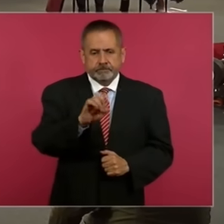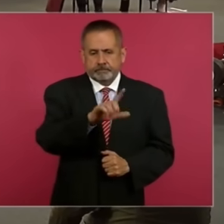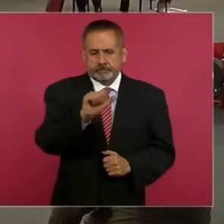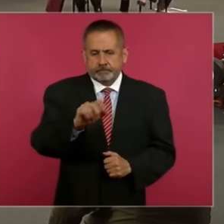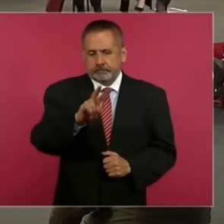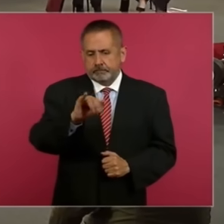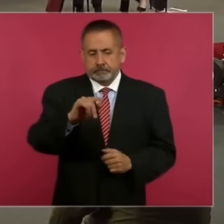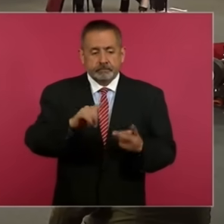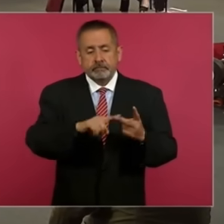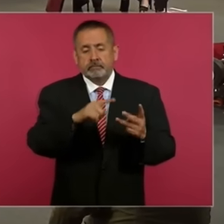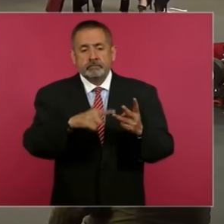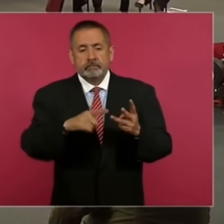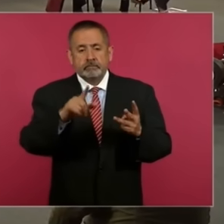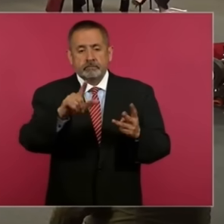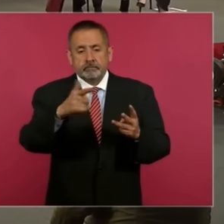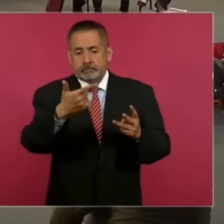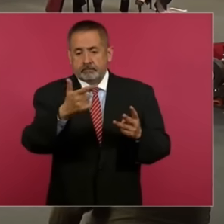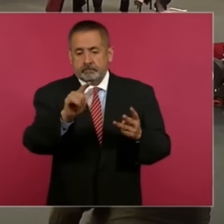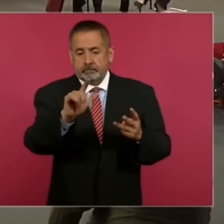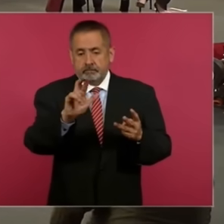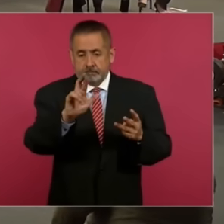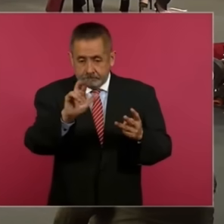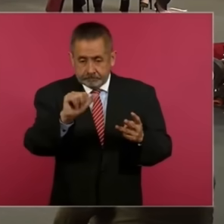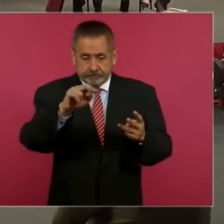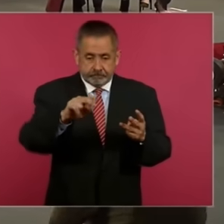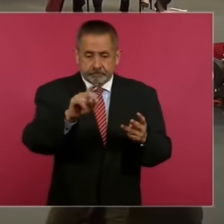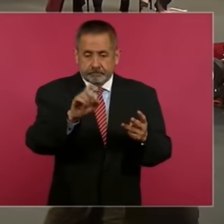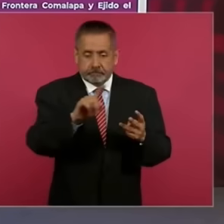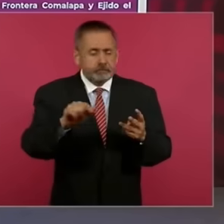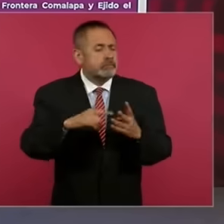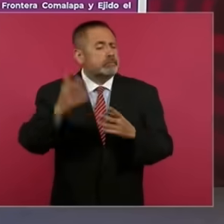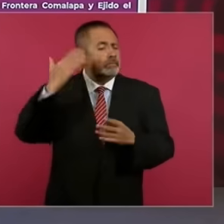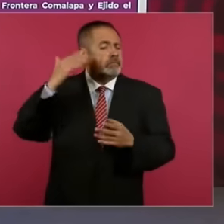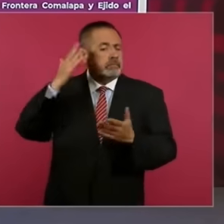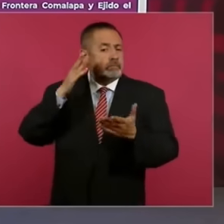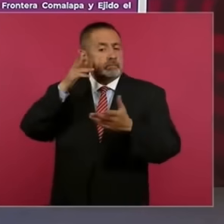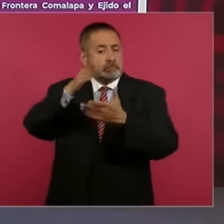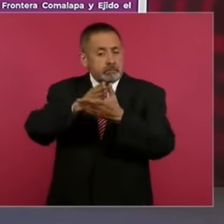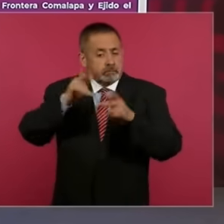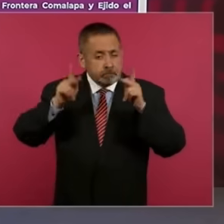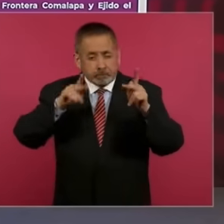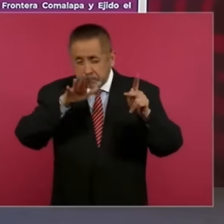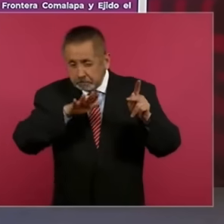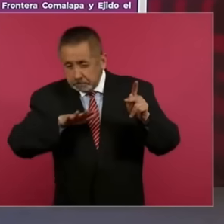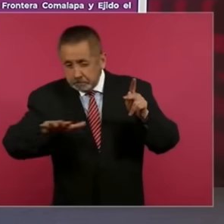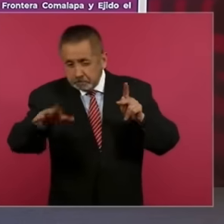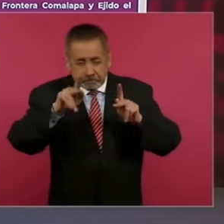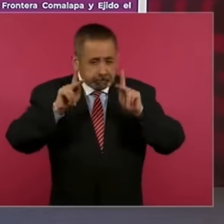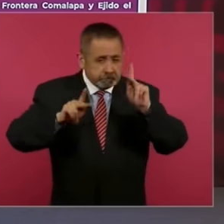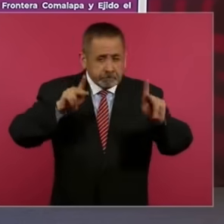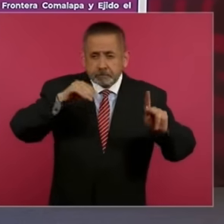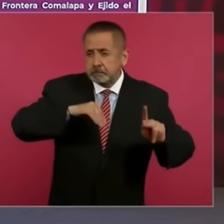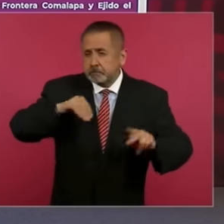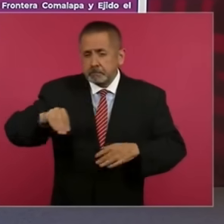Bellavista, La Grandeza. Cuando visité en una ocasión toda esta región,